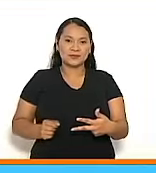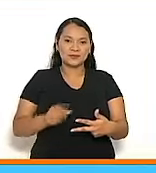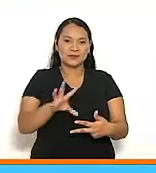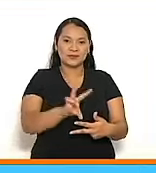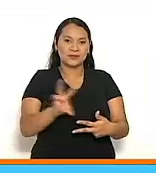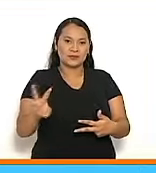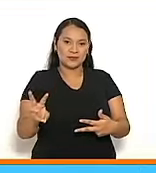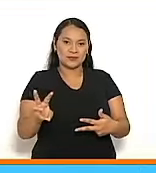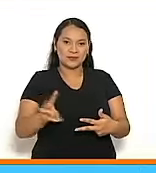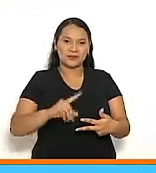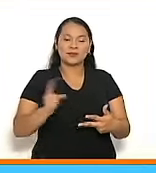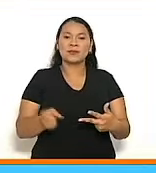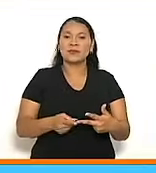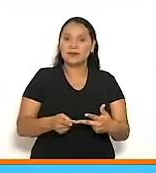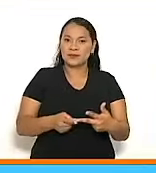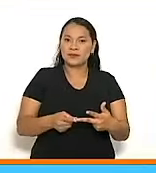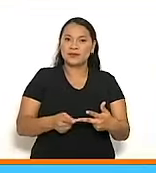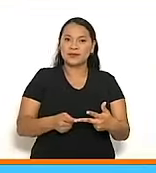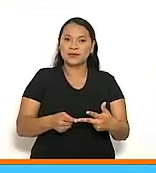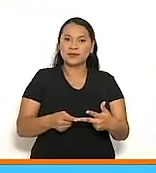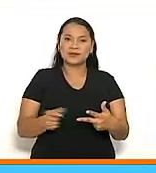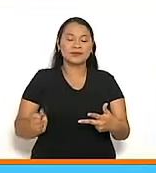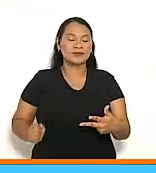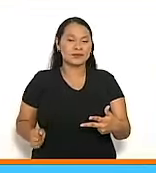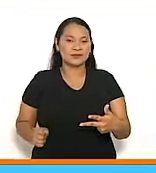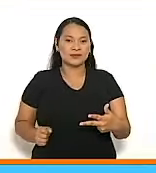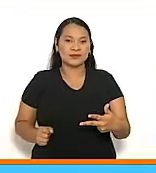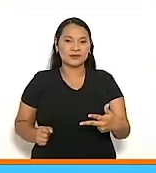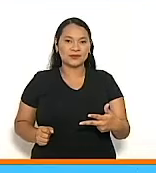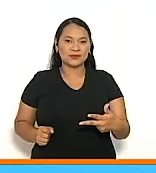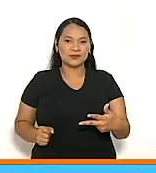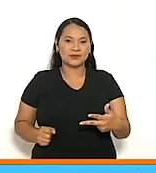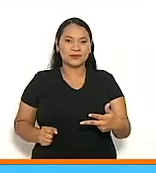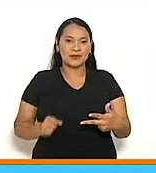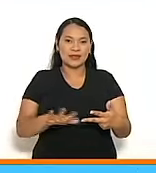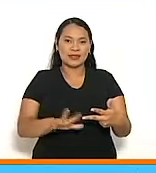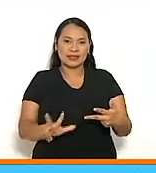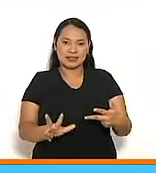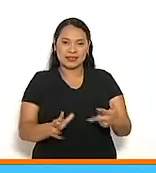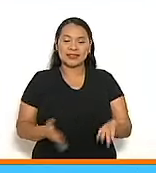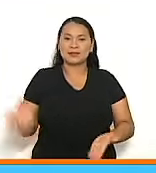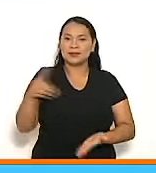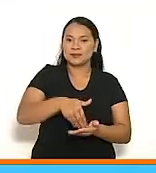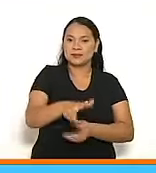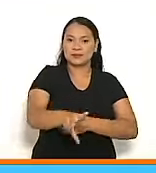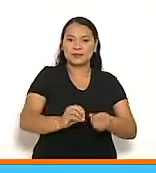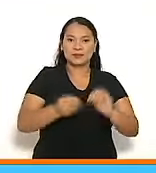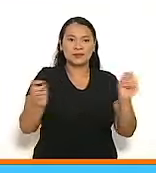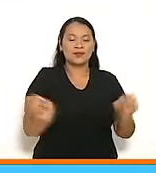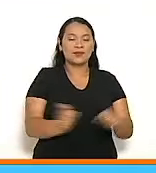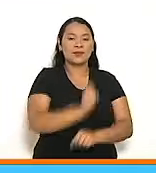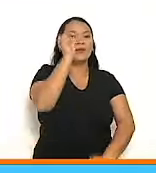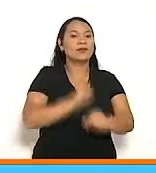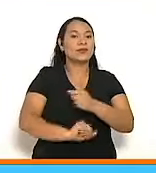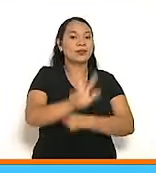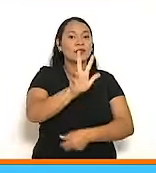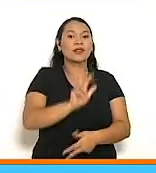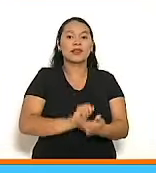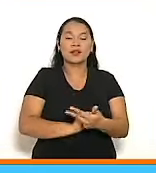66, tercer y último número, favorecedor. 53, con mucho gusto repito los 3 números